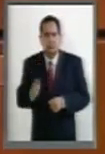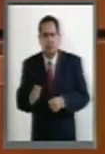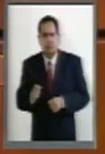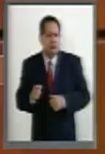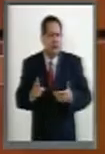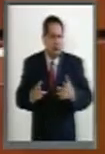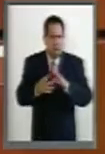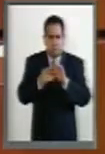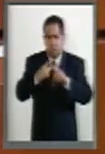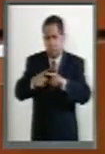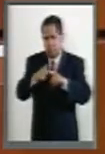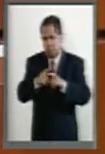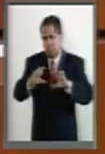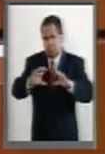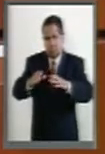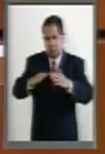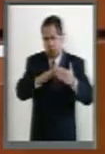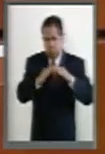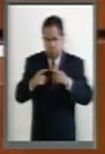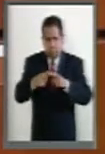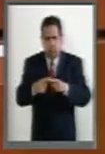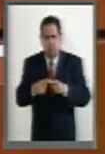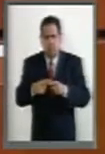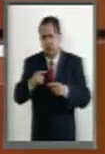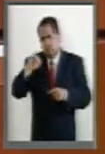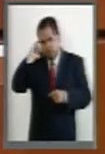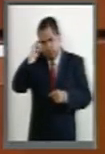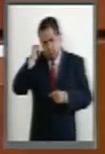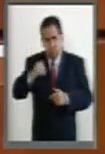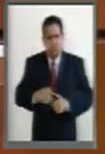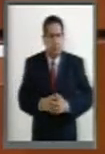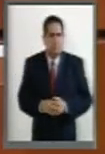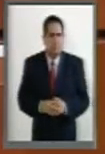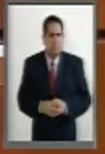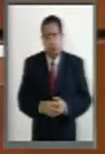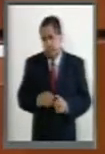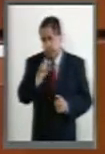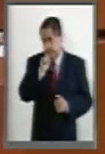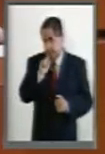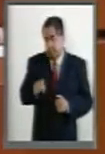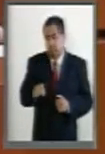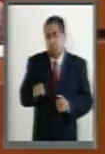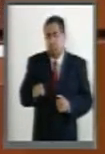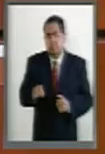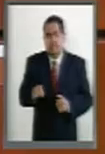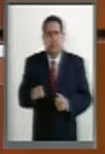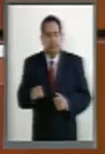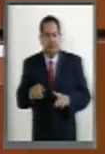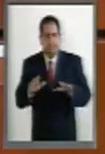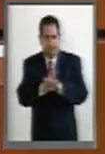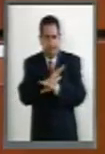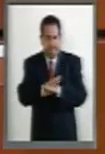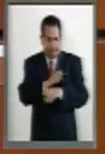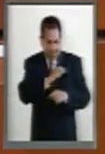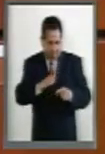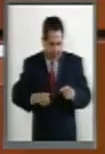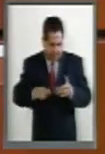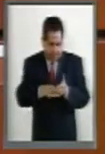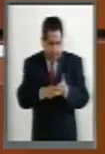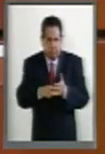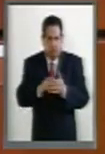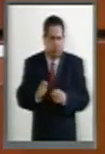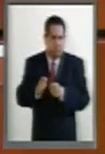y de las comunidades de bienes comunales o comunidades indígenas. De ahí que las reformas a las candidaturas a puestos